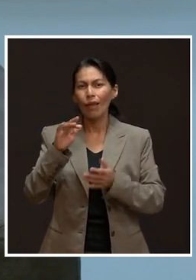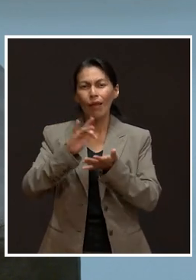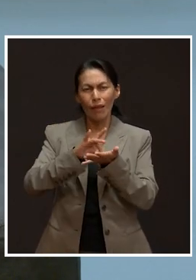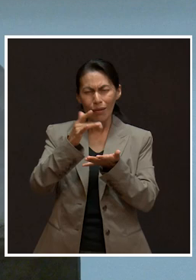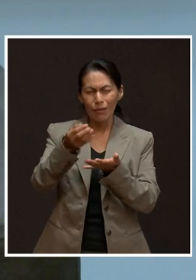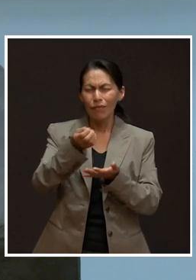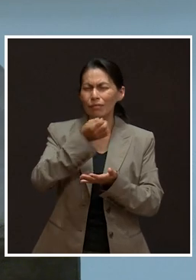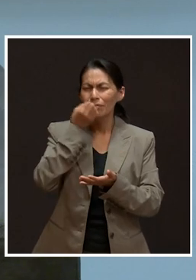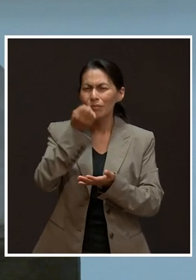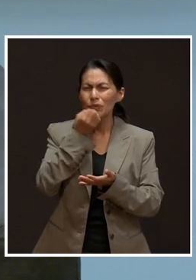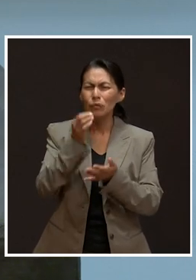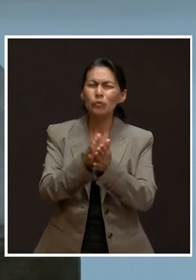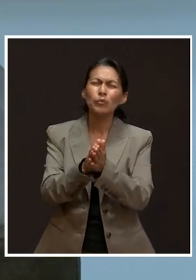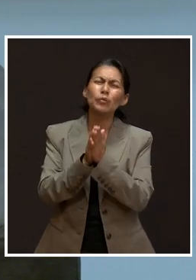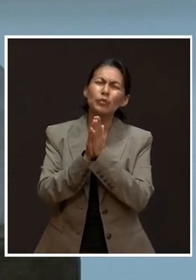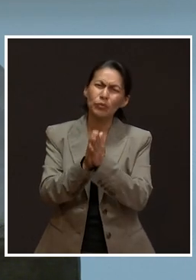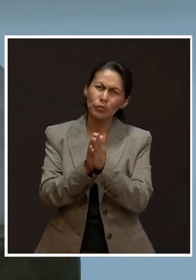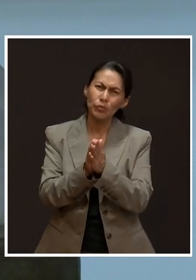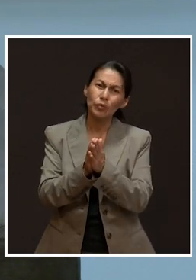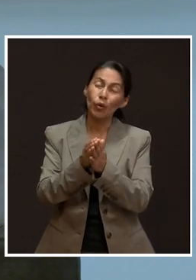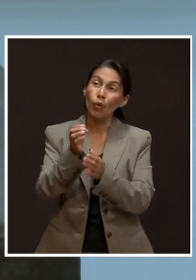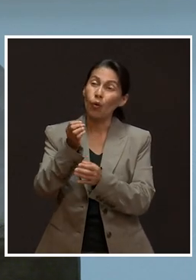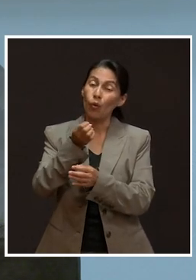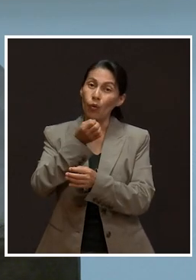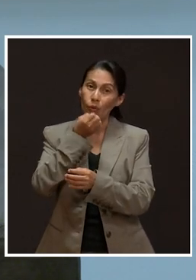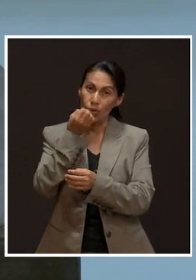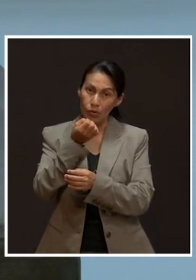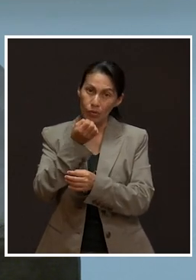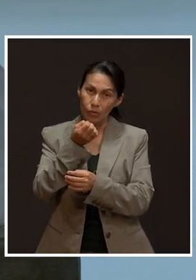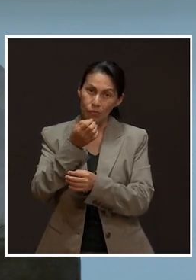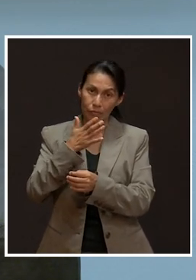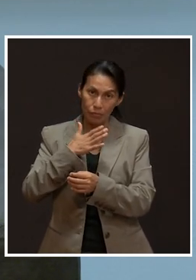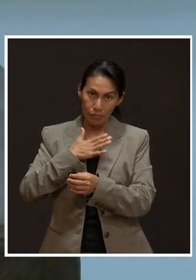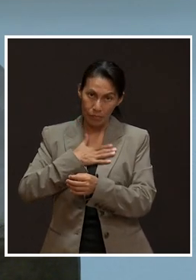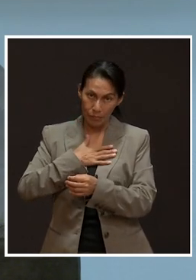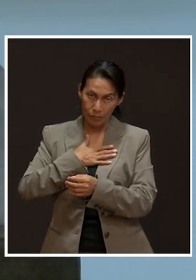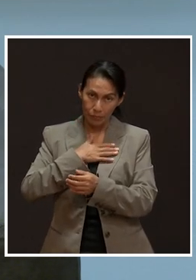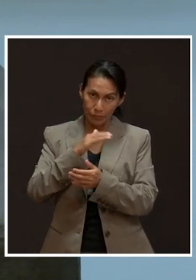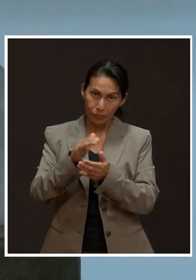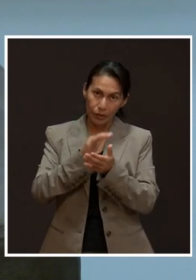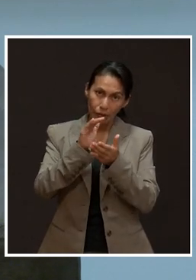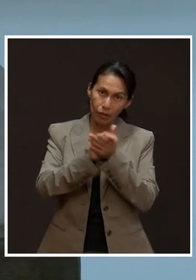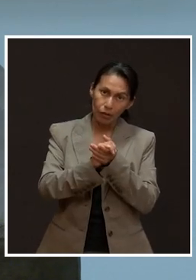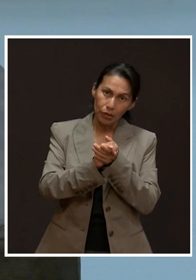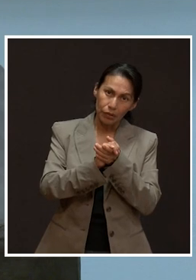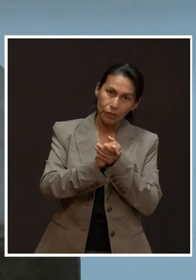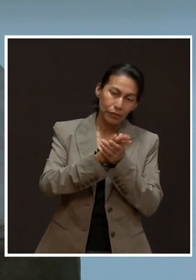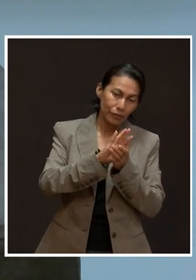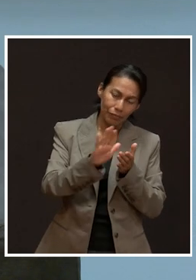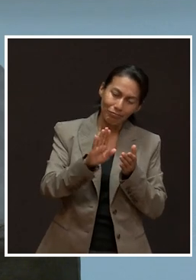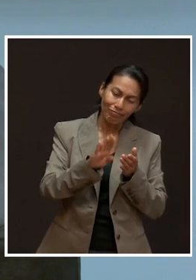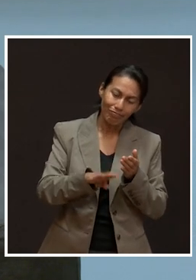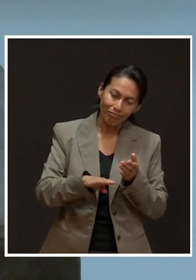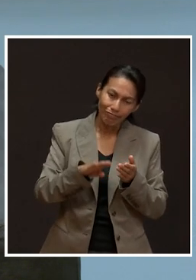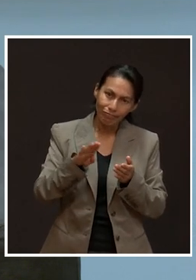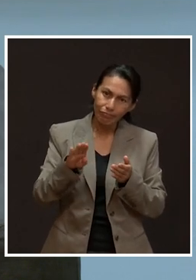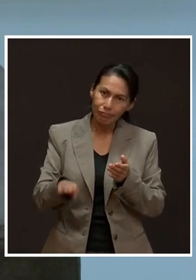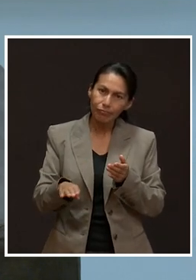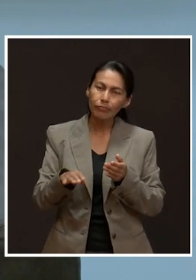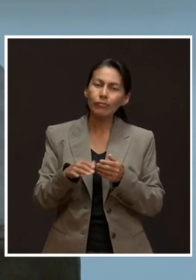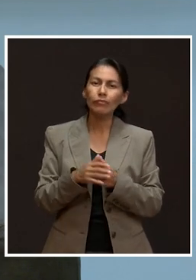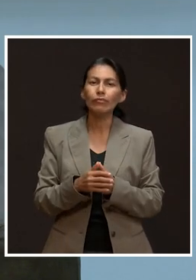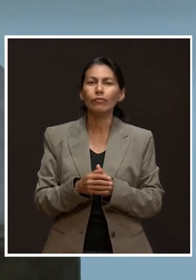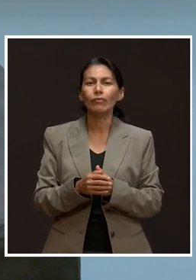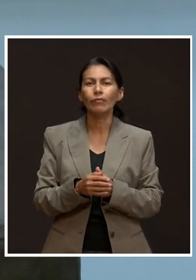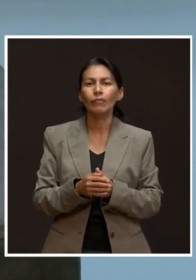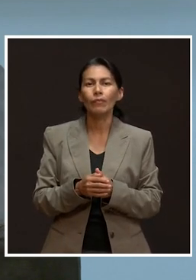agradecerles por las oraciones. Y, por favor, oren por mi esposo. Más bien, por favor, de